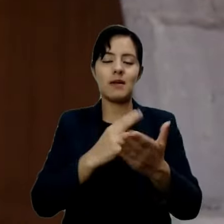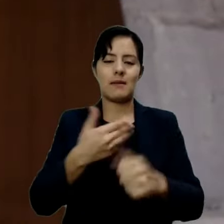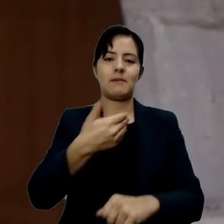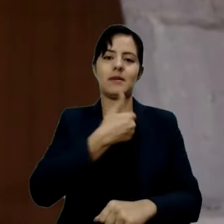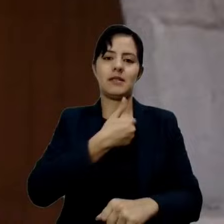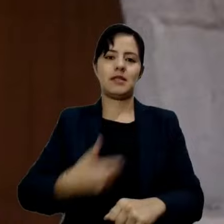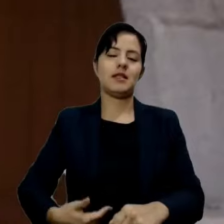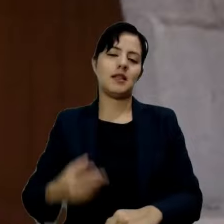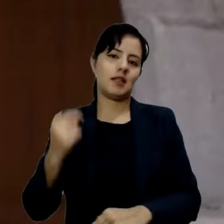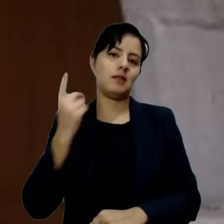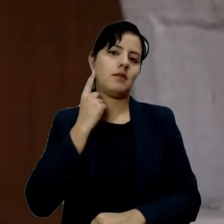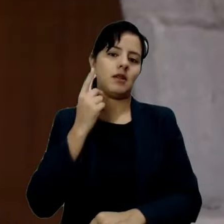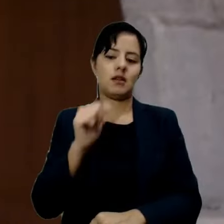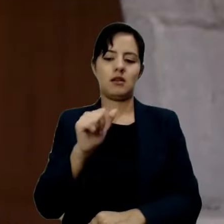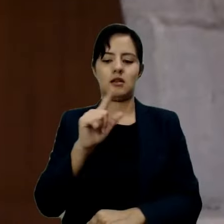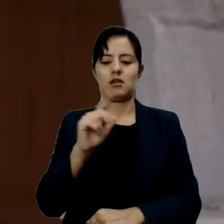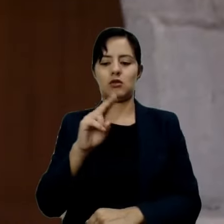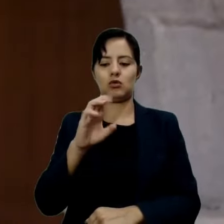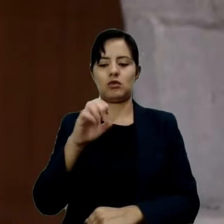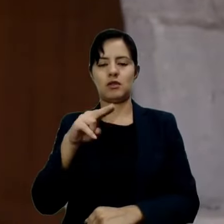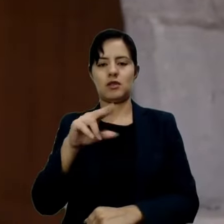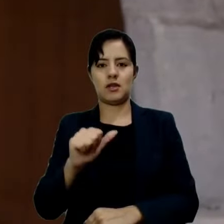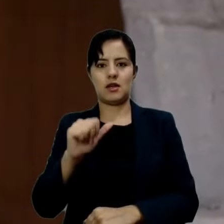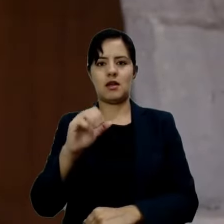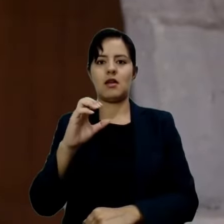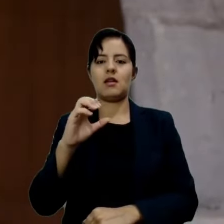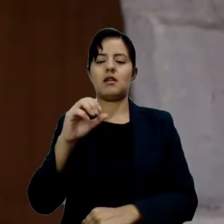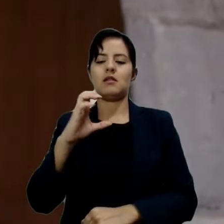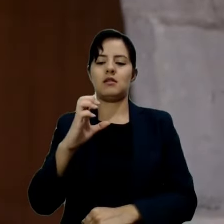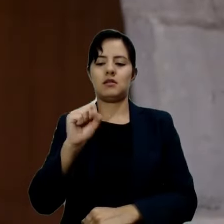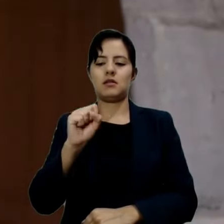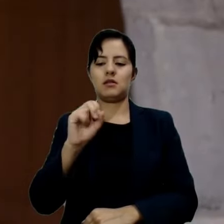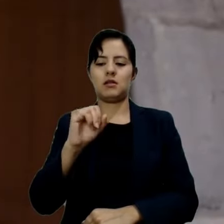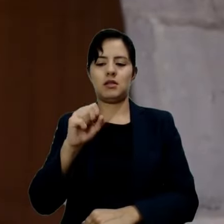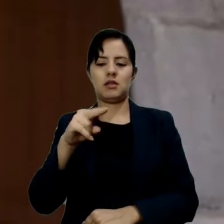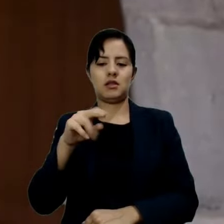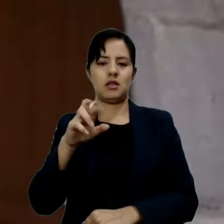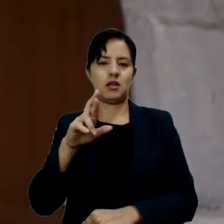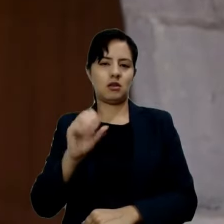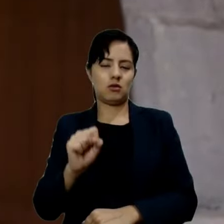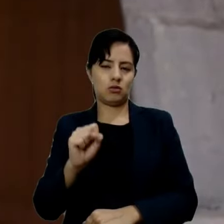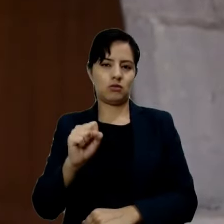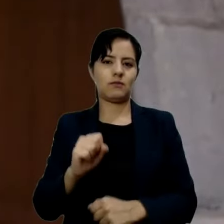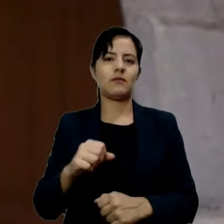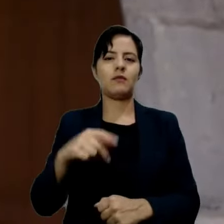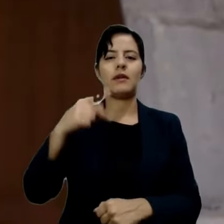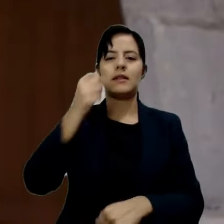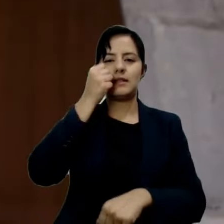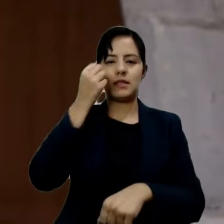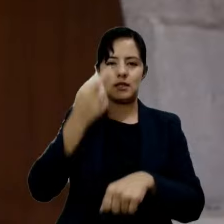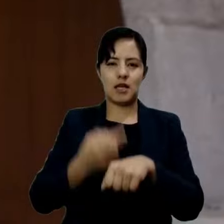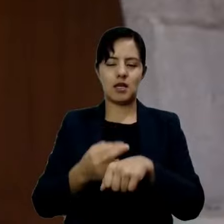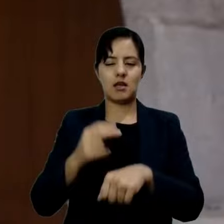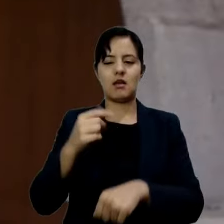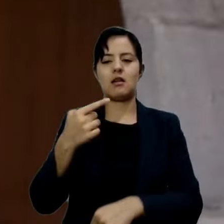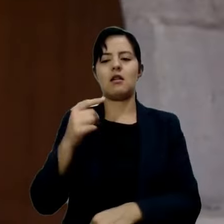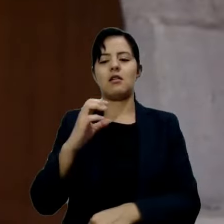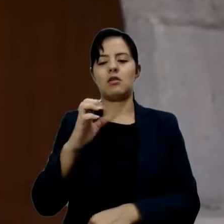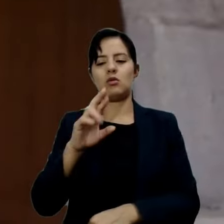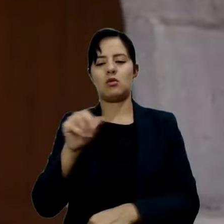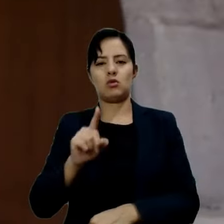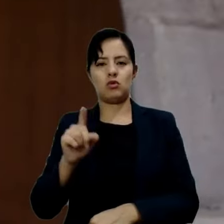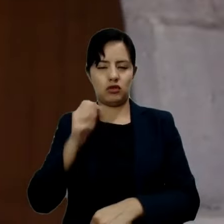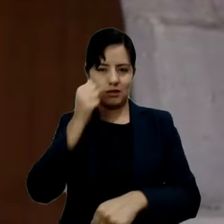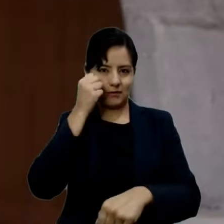diputada a sucena Cisneros Cos rúbrica secretarias diputada viridana Fuentes Cruz rúbrica diputada Silvia